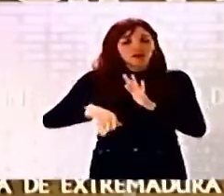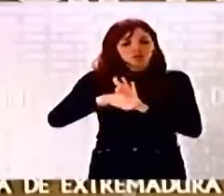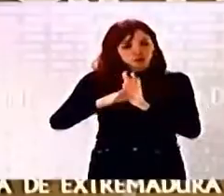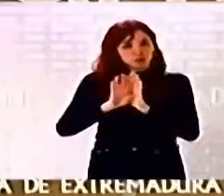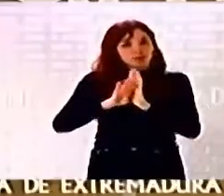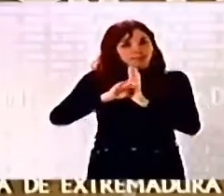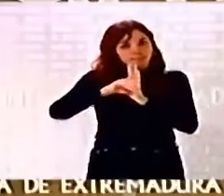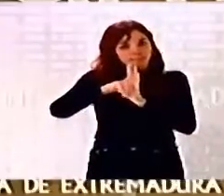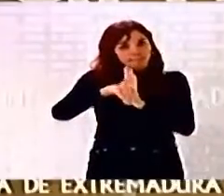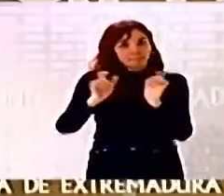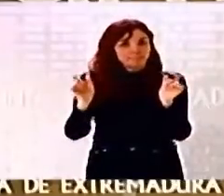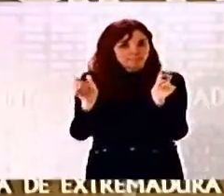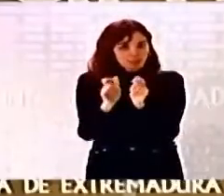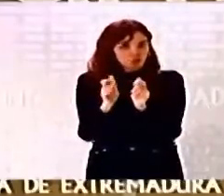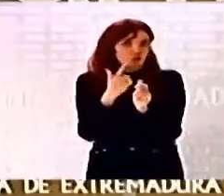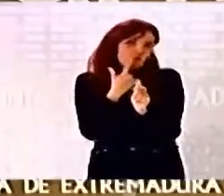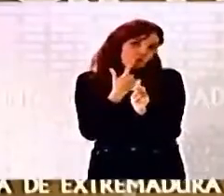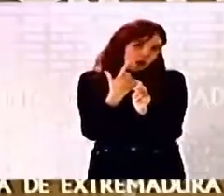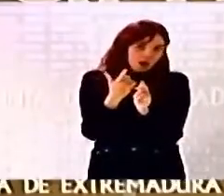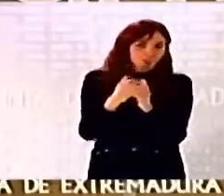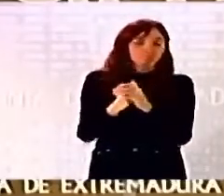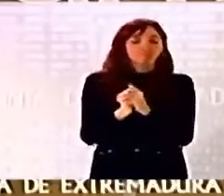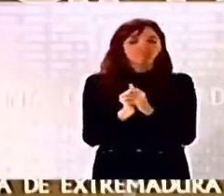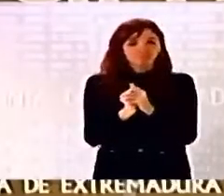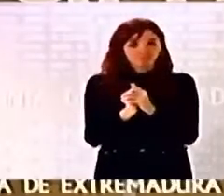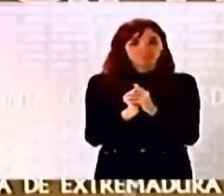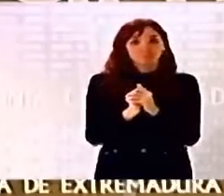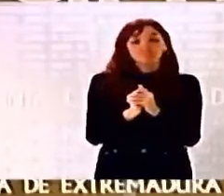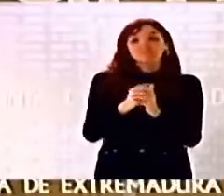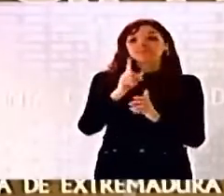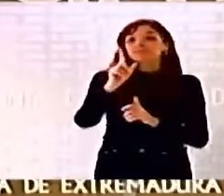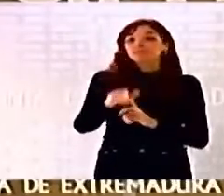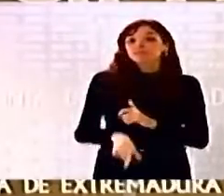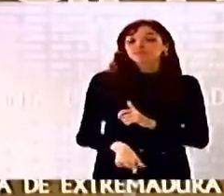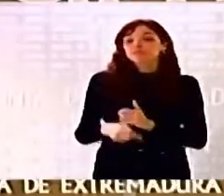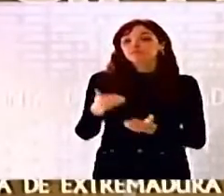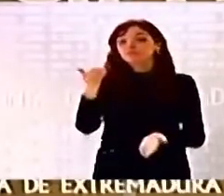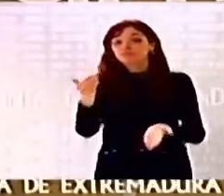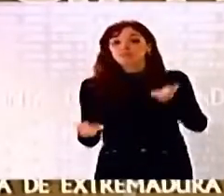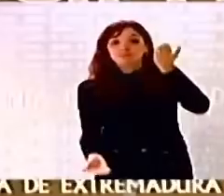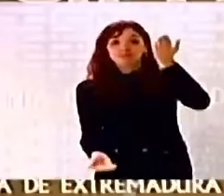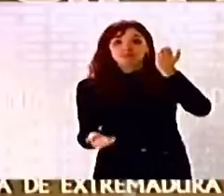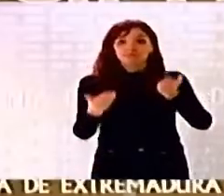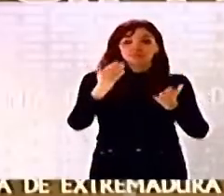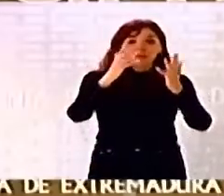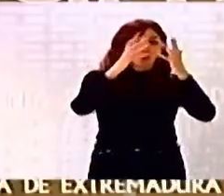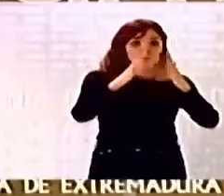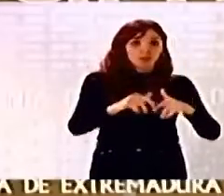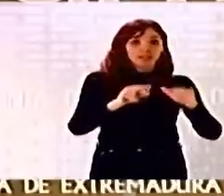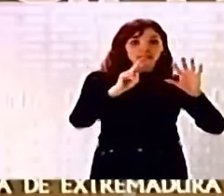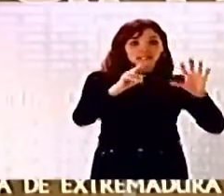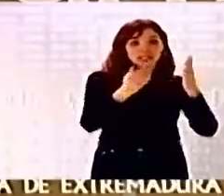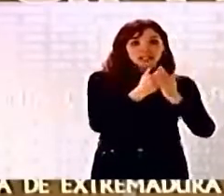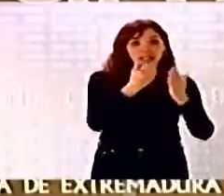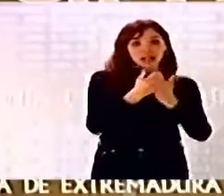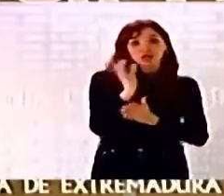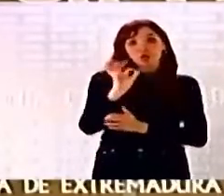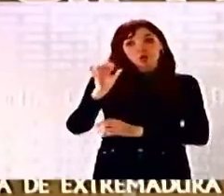baja. La razón de tasas entre la incidencia acumulada a los 7 días y a los 14